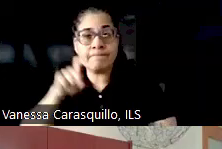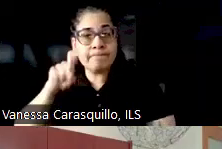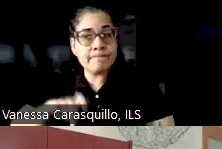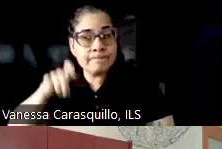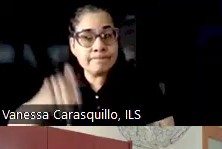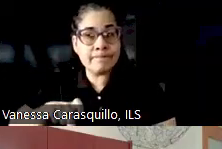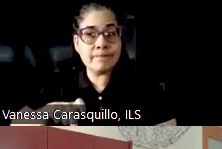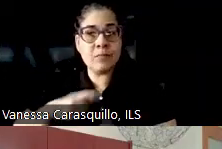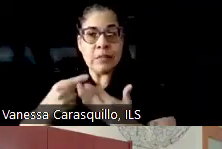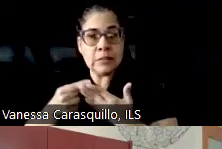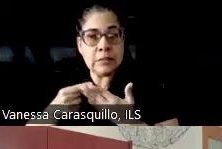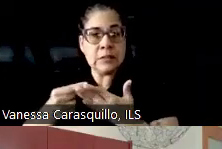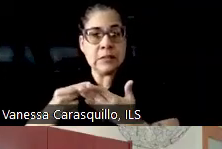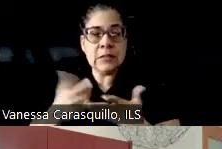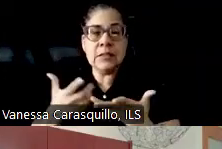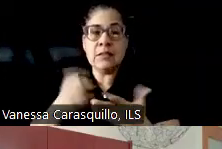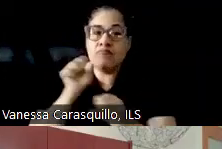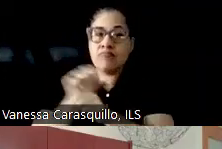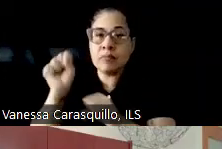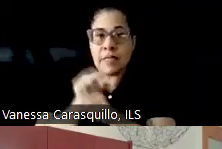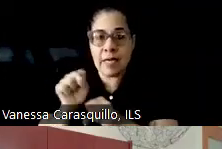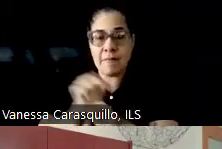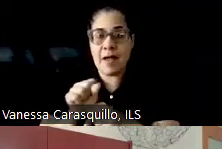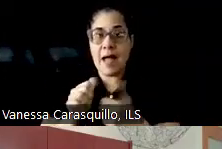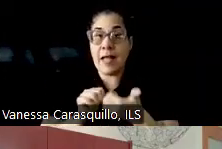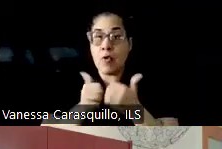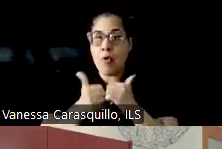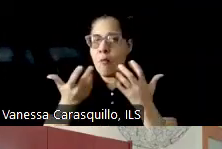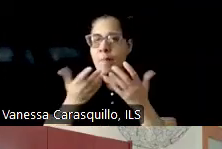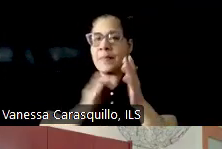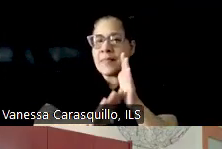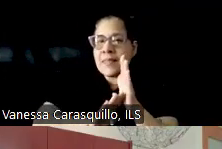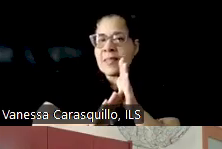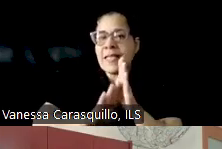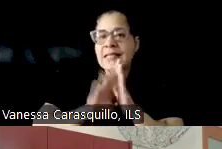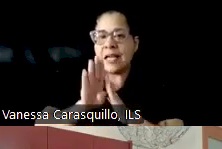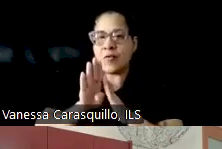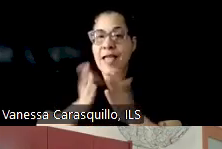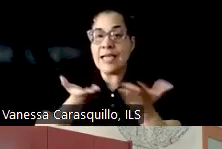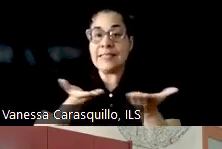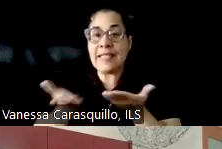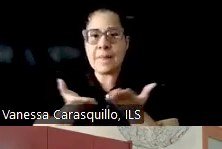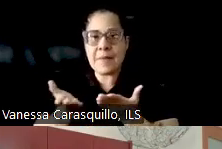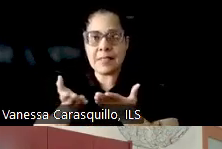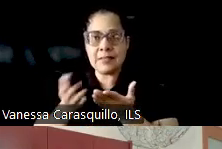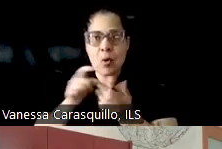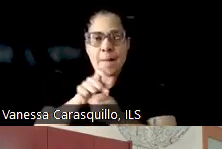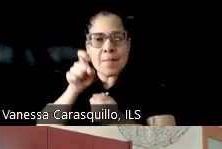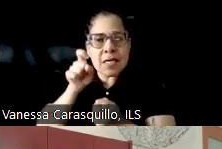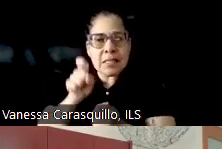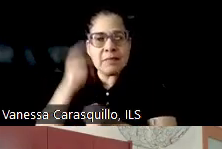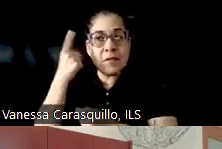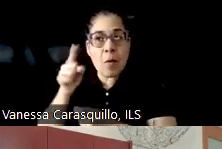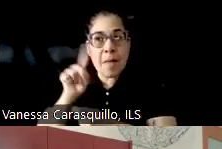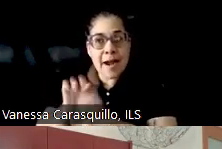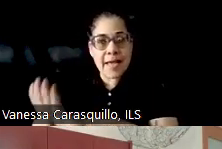¿verdad?, hablar, trabajar en el punto de vista de cómo desarrollar servicios especializados para estas necesidades, para ver cómo